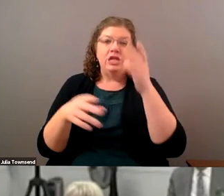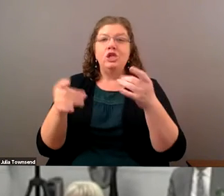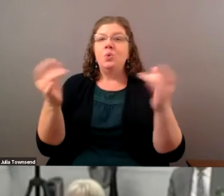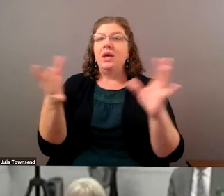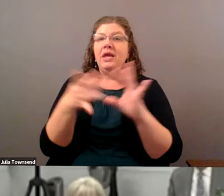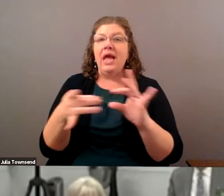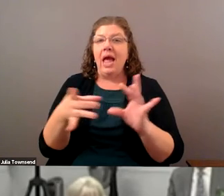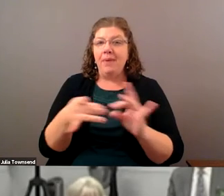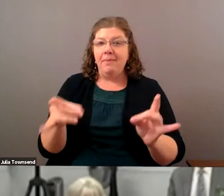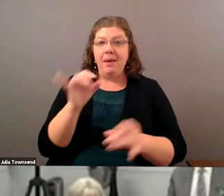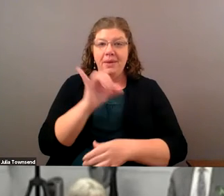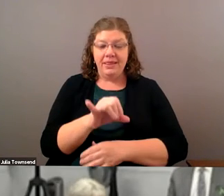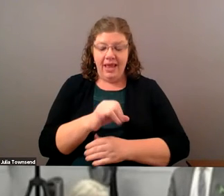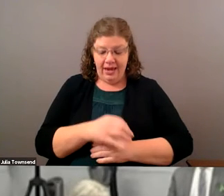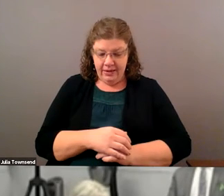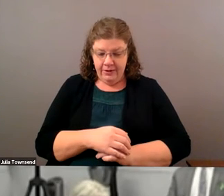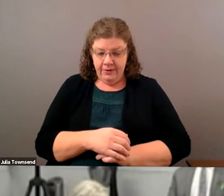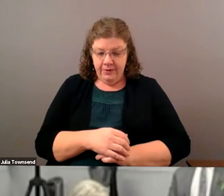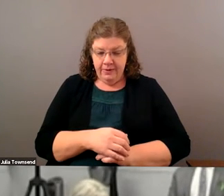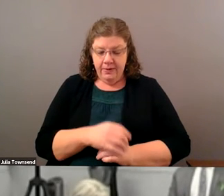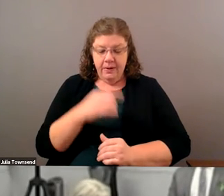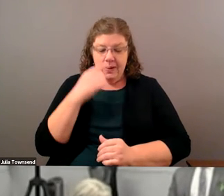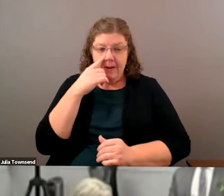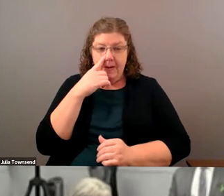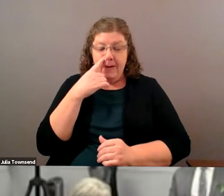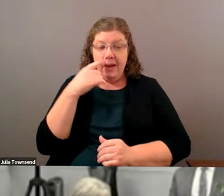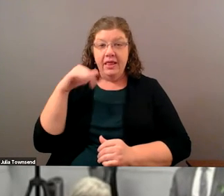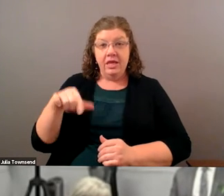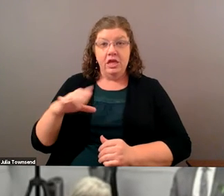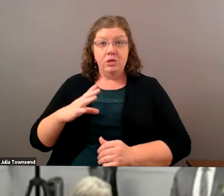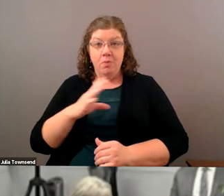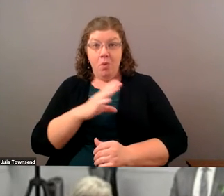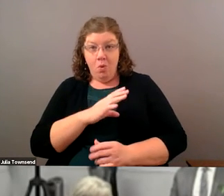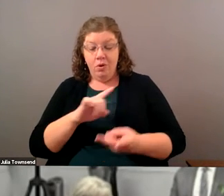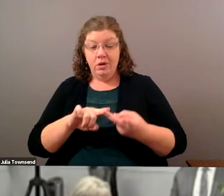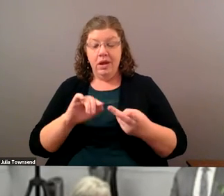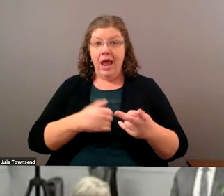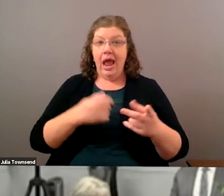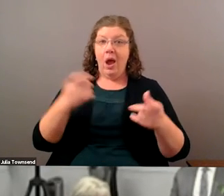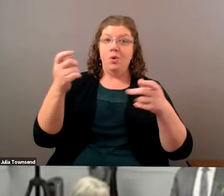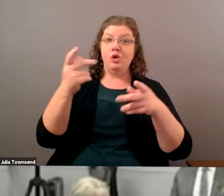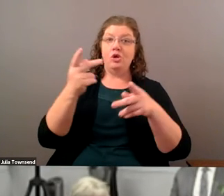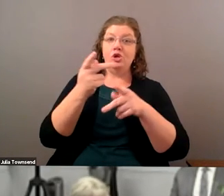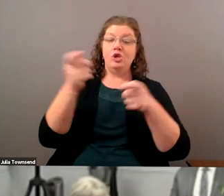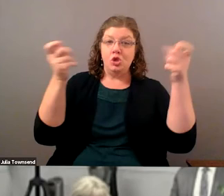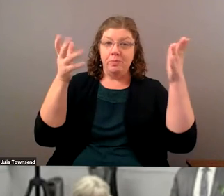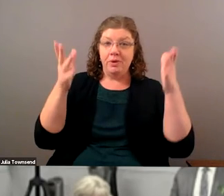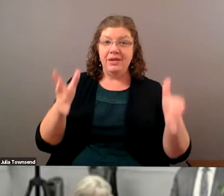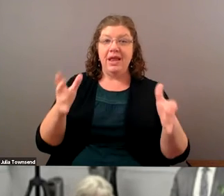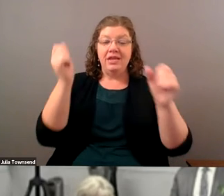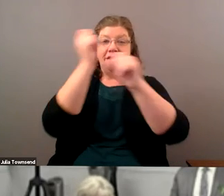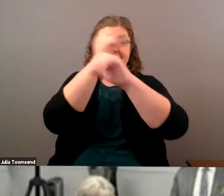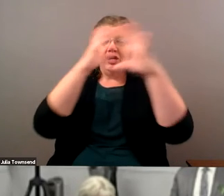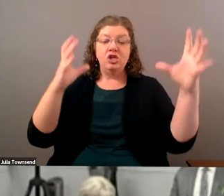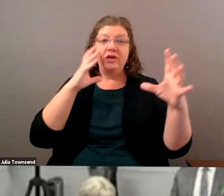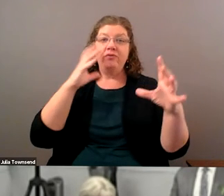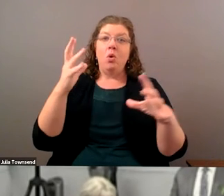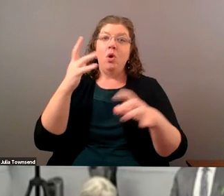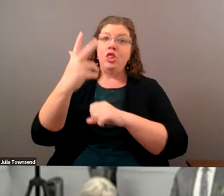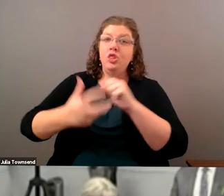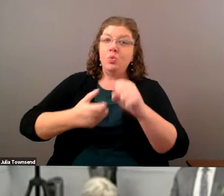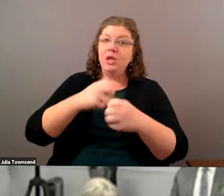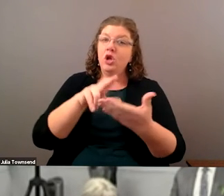Este consejo y nuestro superintendente y su visión para asegurar un contrato de 3 años, que es lo que realmente estábamos haciendo este